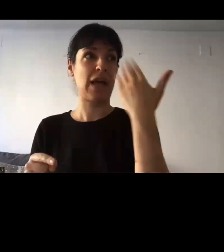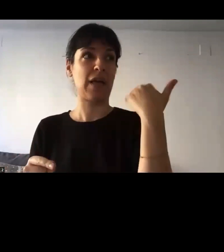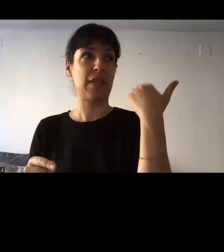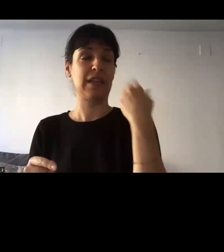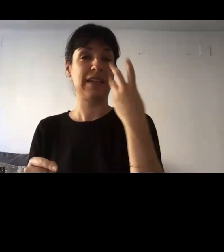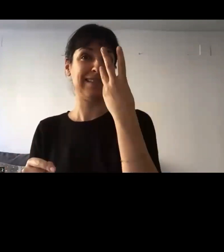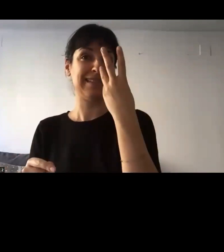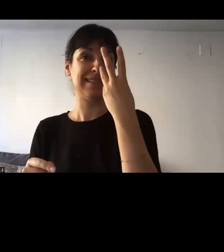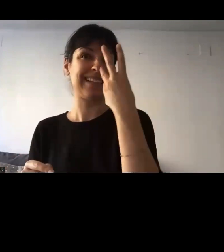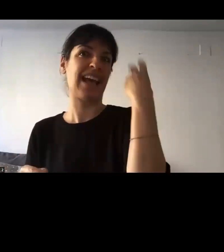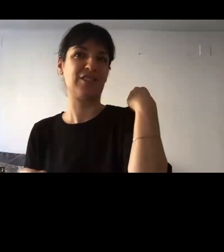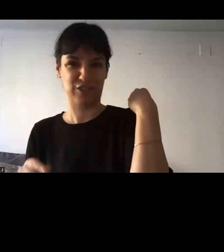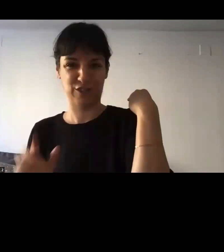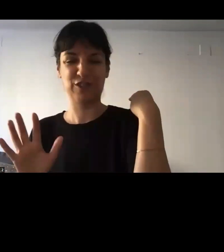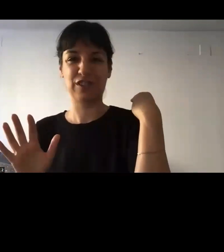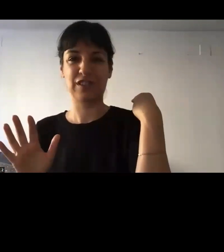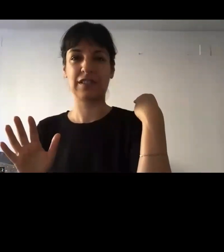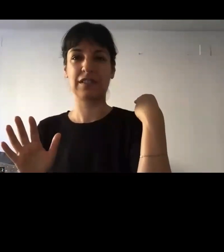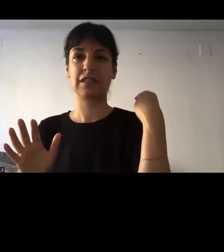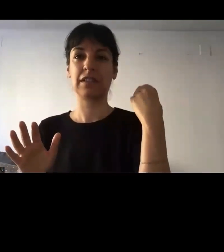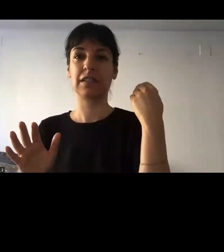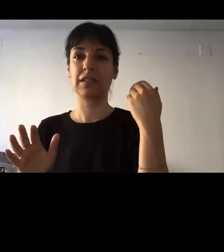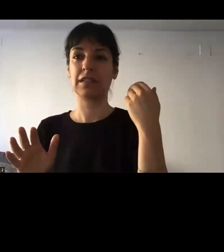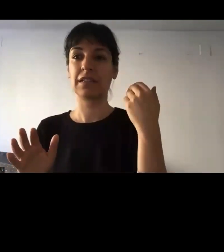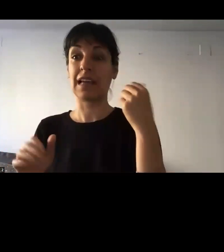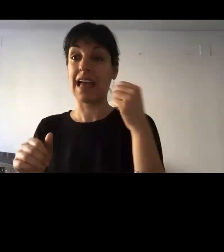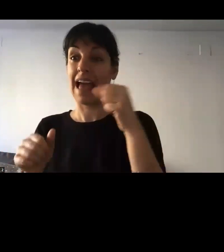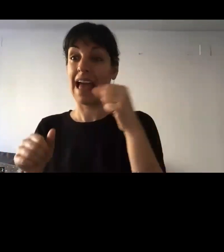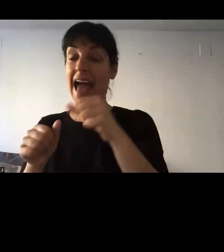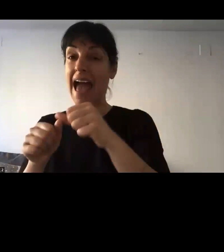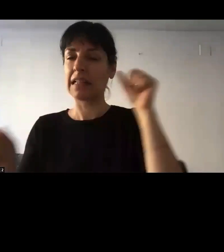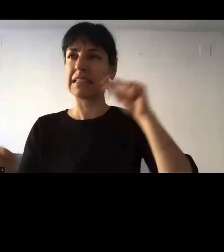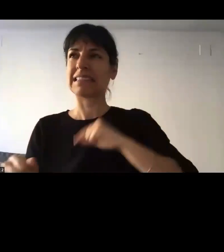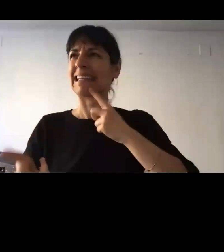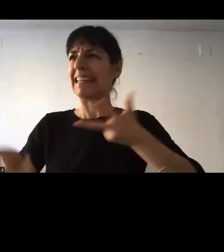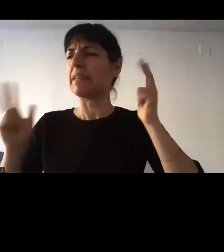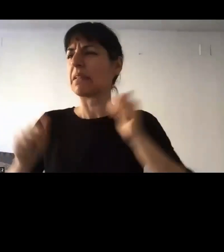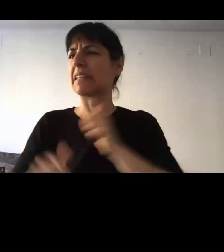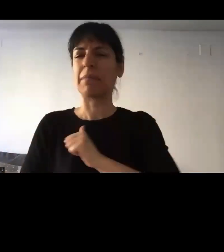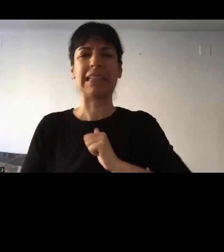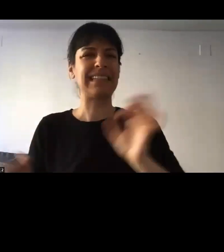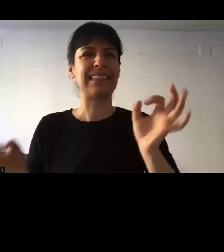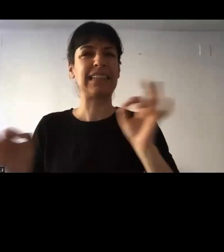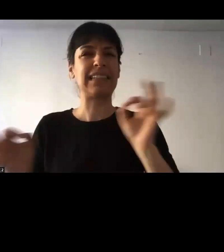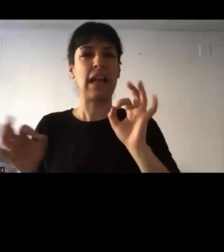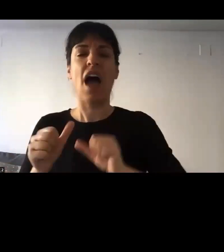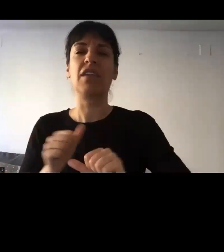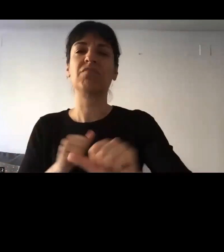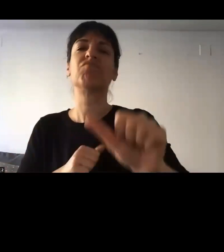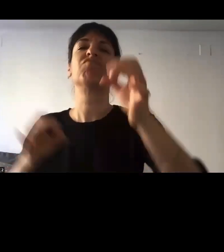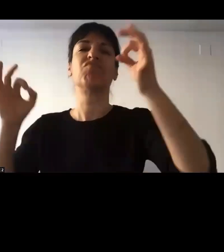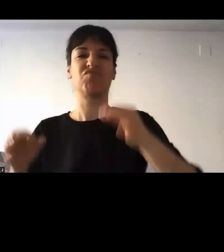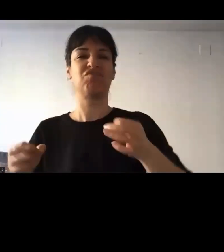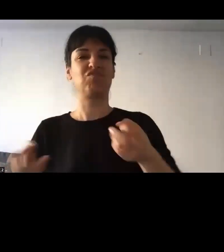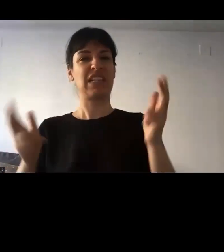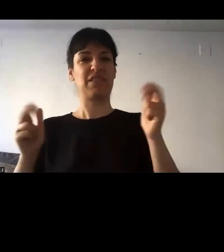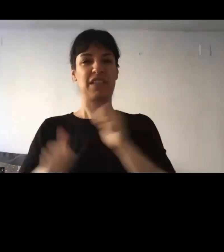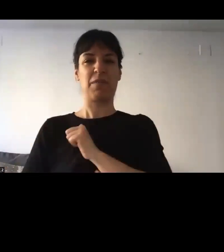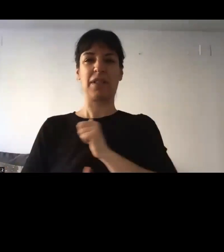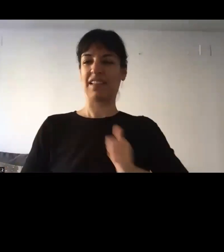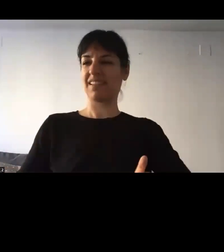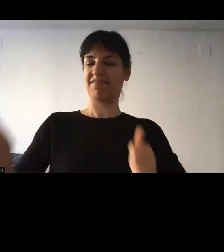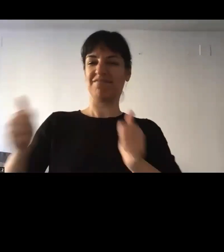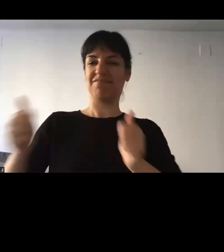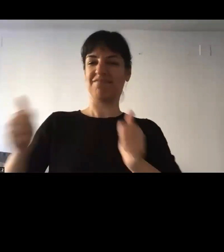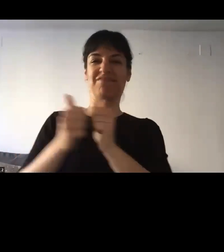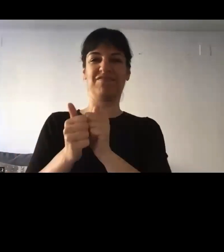años, no me sentí realmente libre y no me sentí realmente independiente. Y sí que es cierto que cuando una persona está a tu